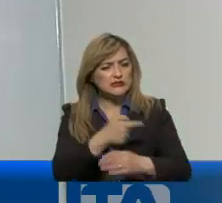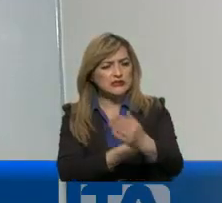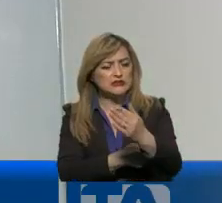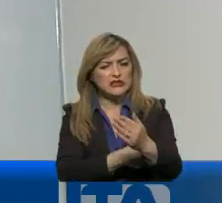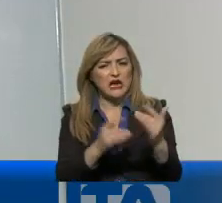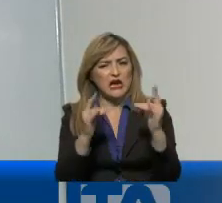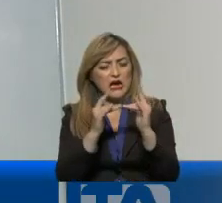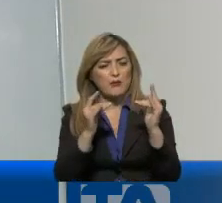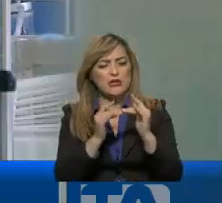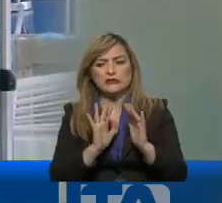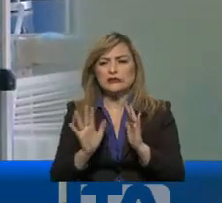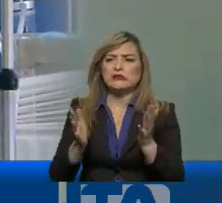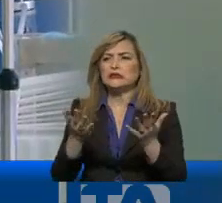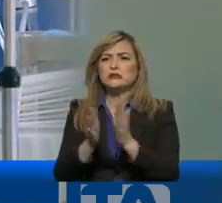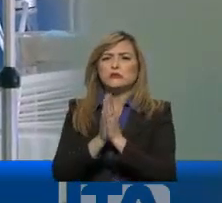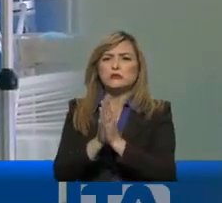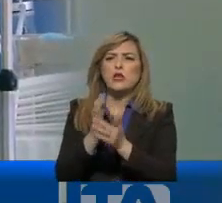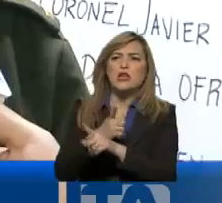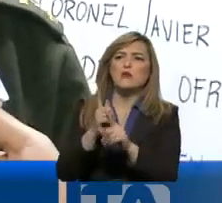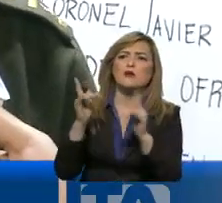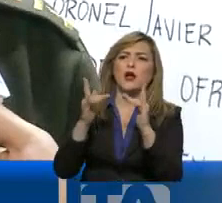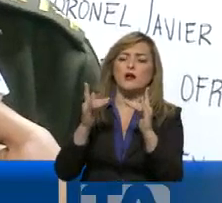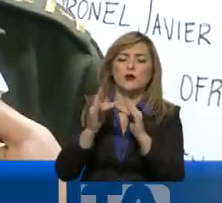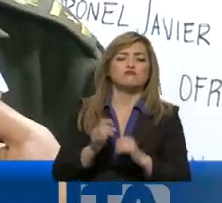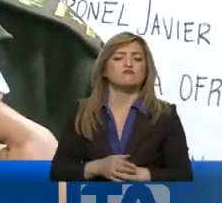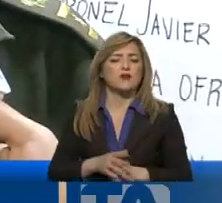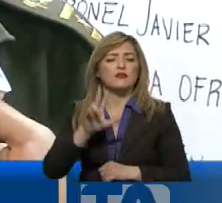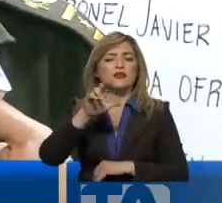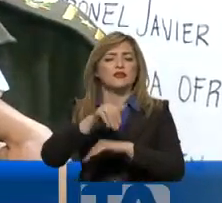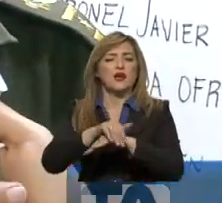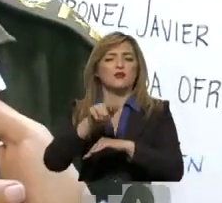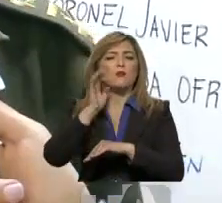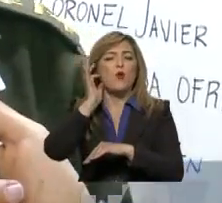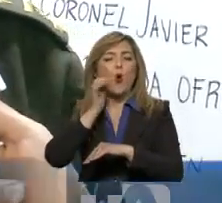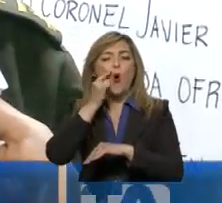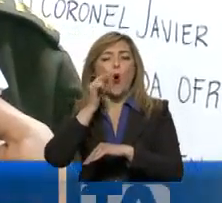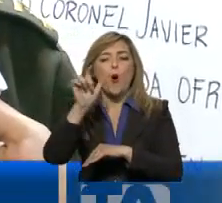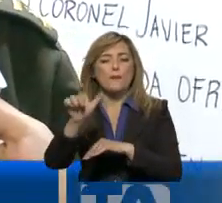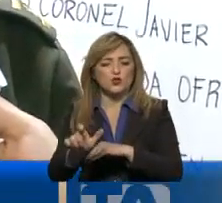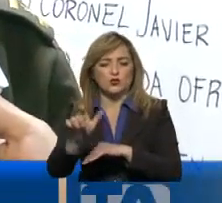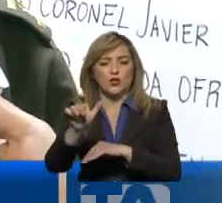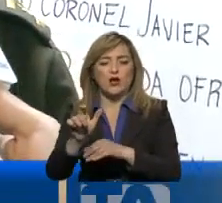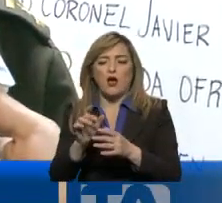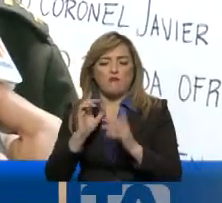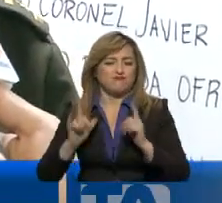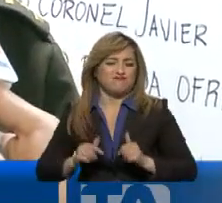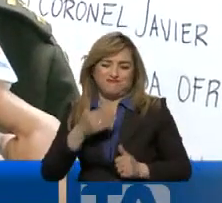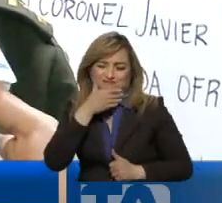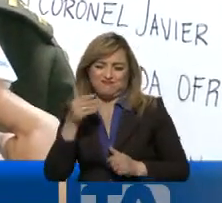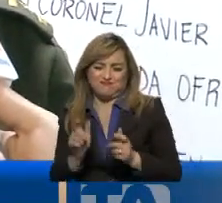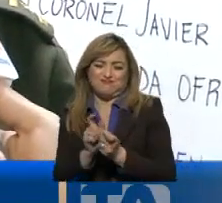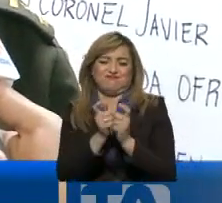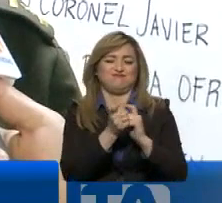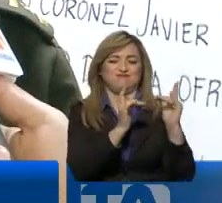cama en cuidados intensivos para recibirla. A las 3 de la tarde que se ocupó una cama, tomé contacto con la familia